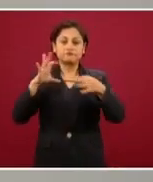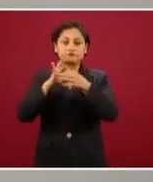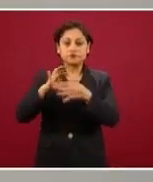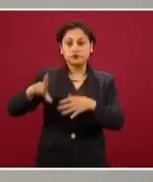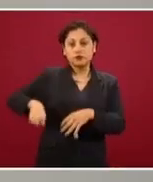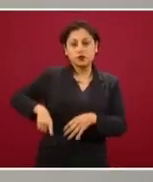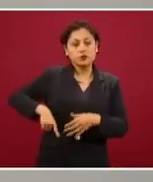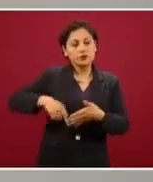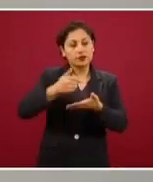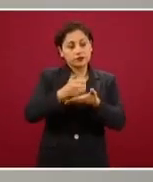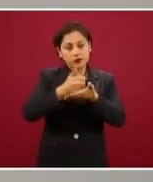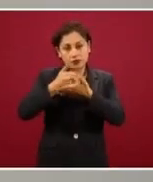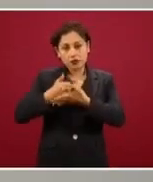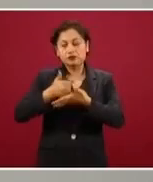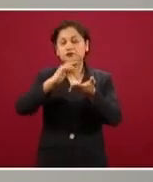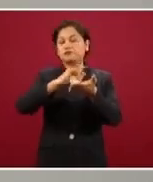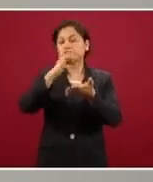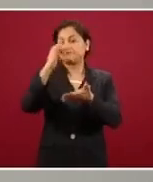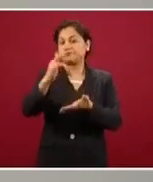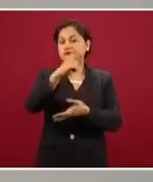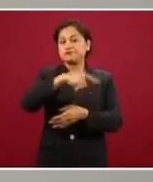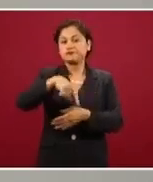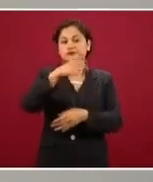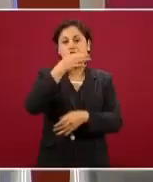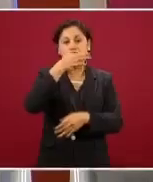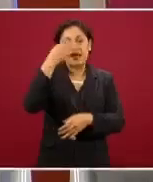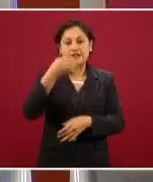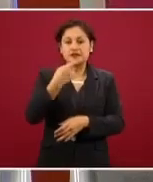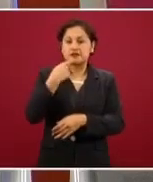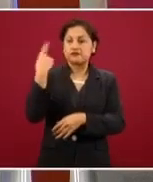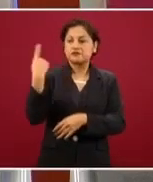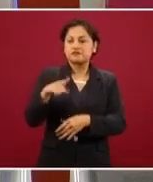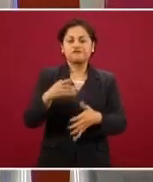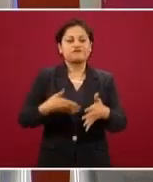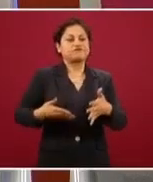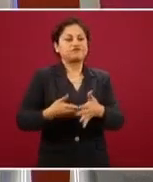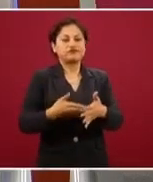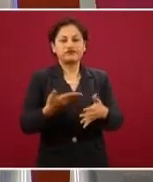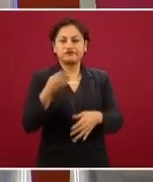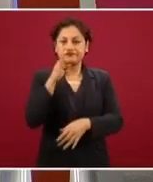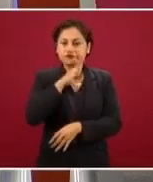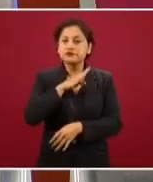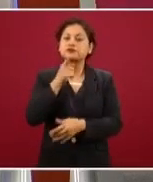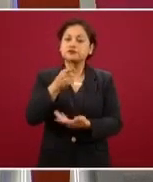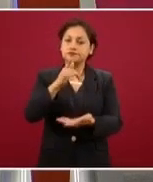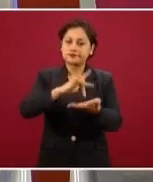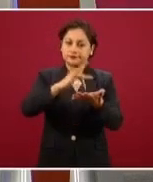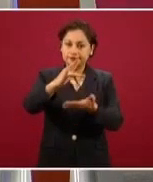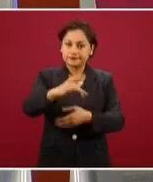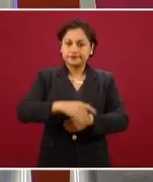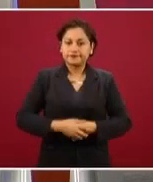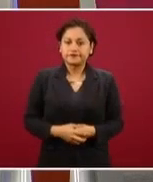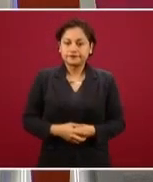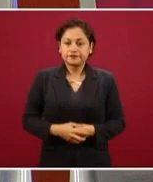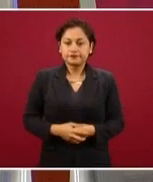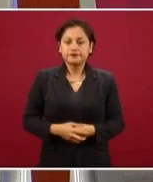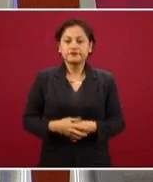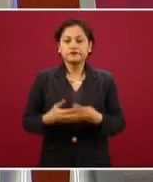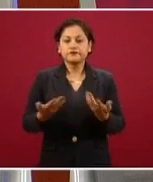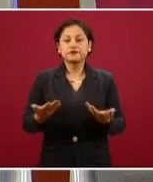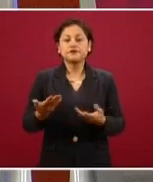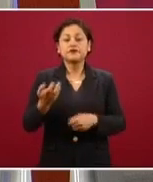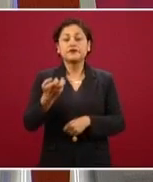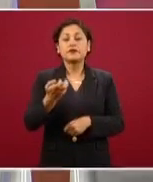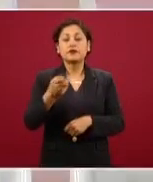de obstrucción del sistema de salud. La siguiente, por favor. Aquí lo que se ve es otro elemento que es un